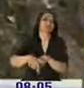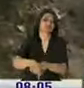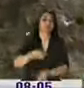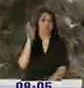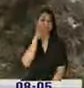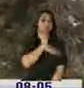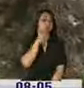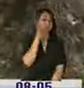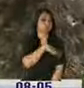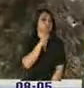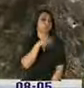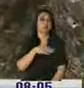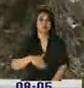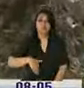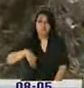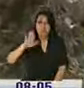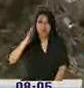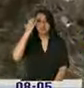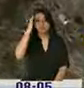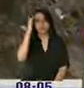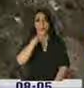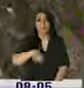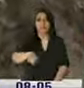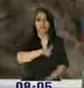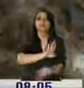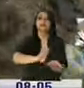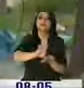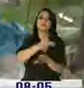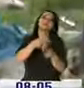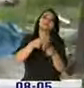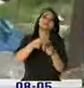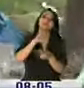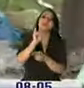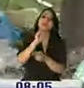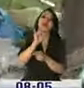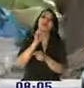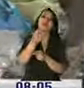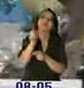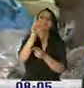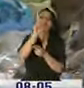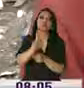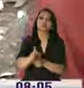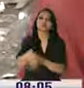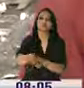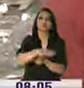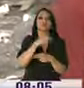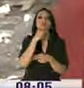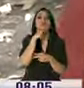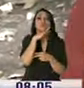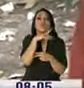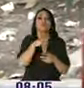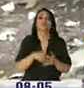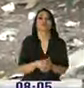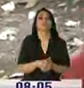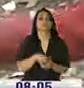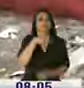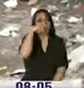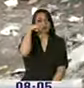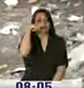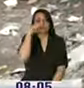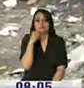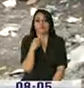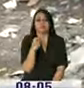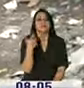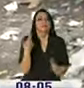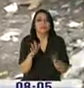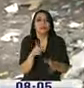más les preocupa a los habitantes del barrio Balcones del Sur es la insalubridad en el sector. Esto es una pestilencia. Tenemos acá